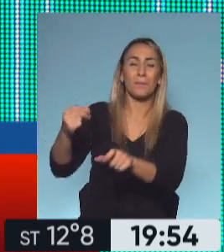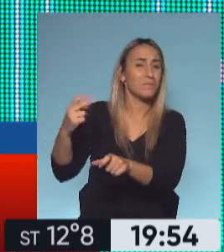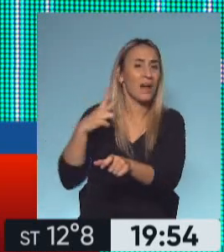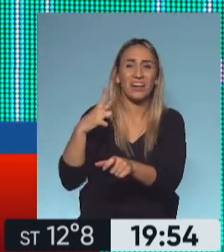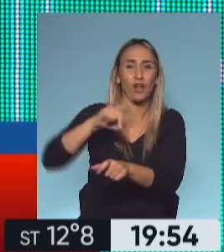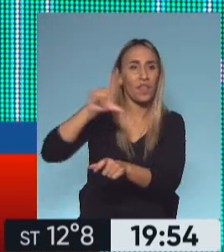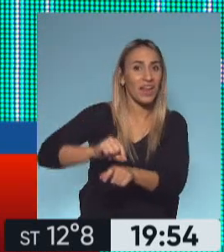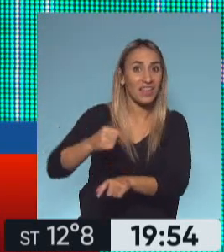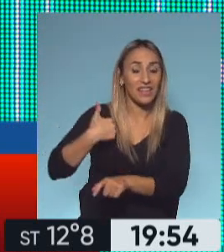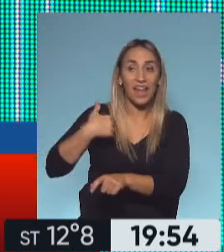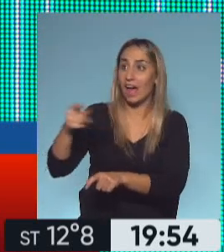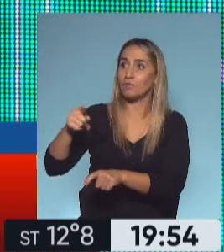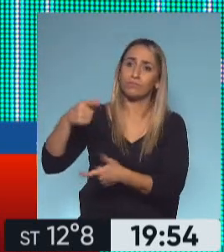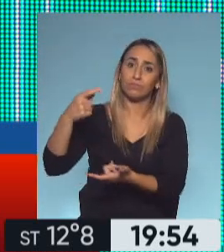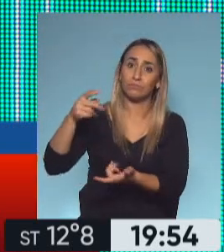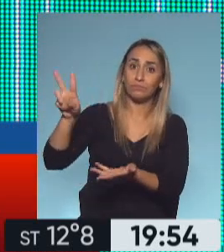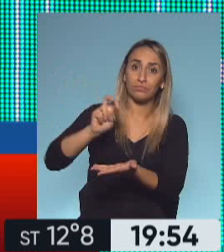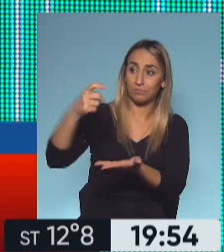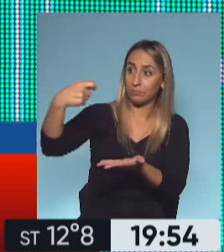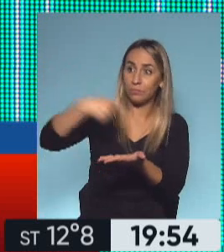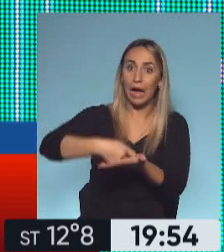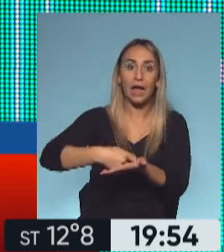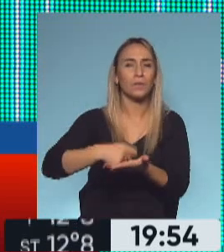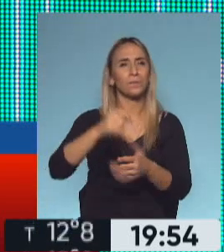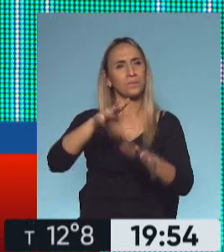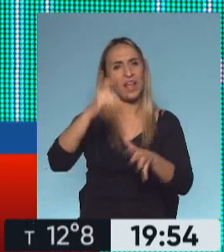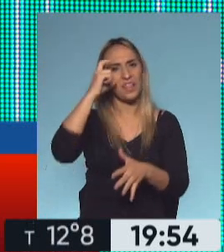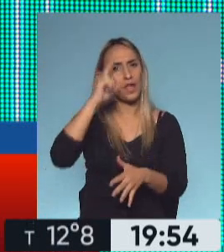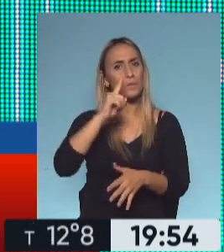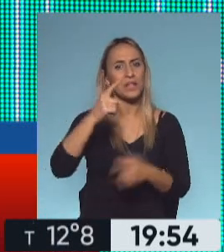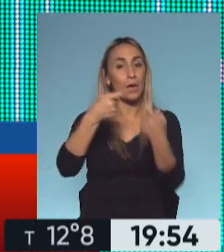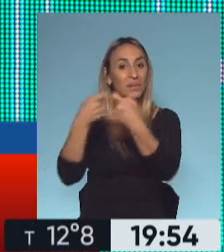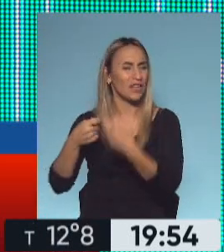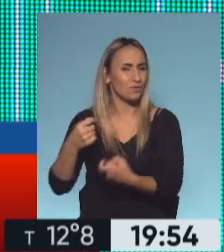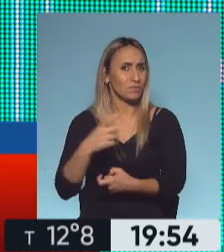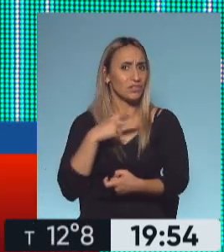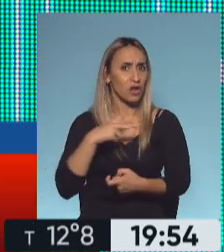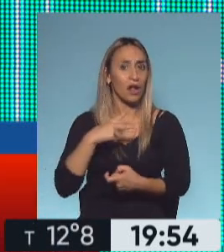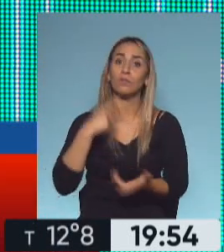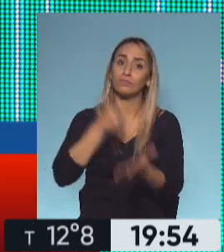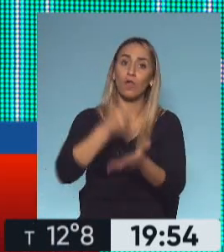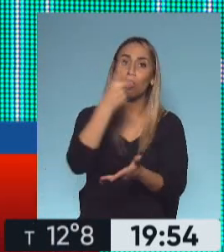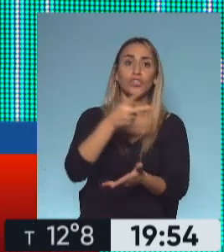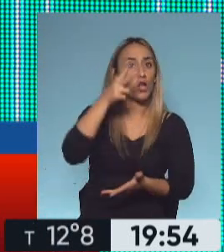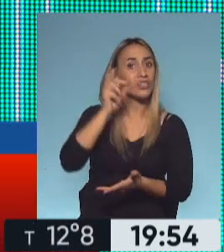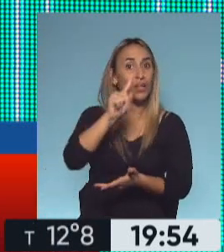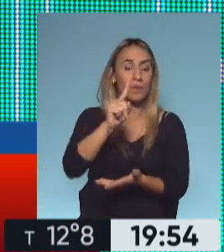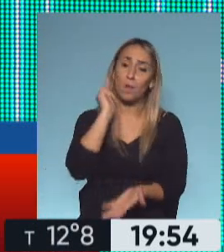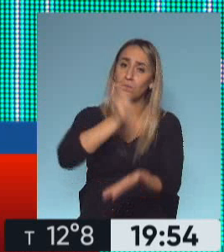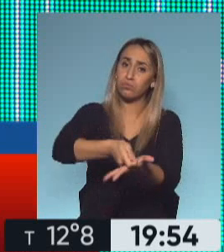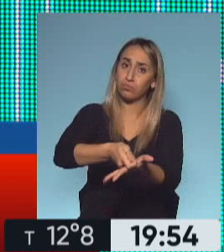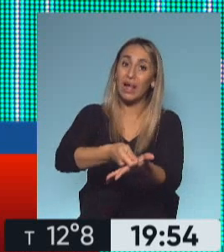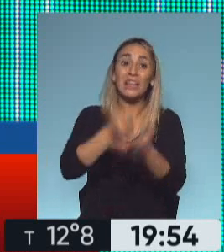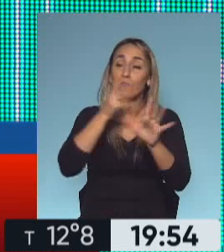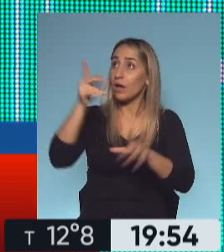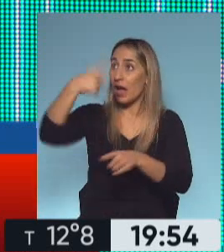muy también cuestionado. Fíjate que más de 10.000 empresarios multimillonarios pagaron esos 280.000. Quizás sin ese aporte